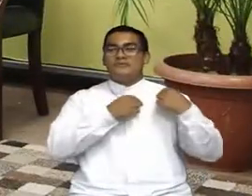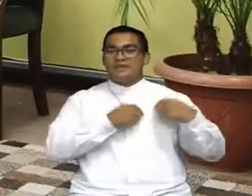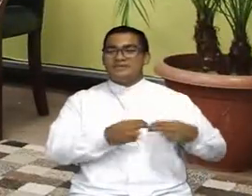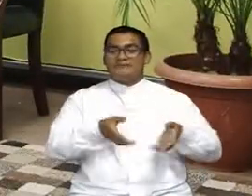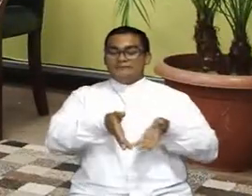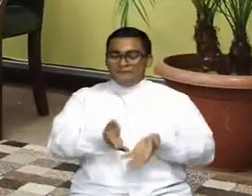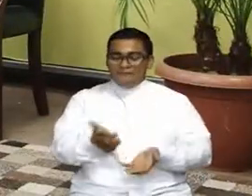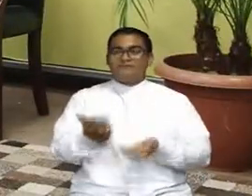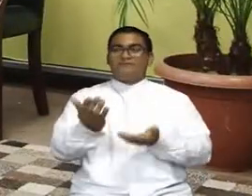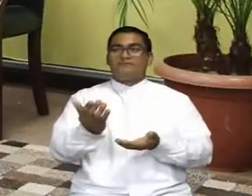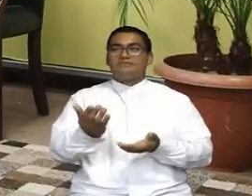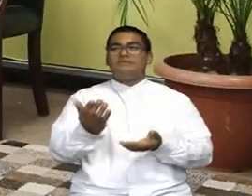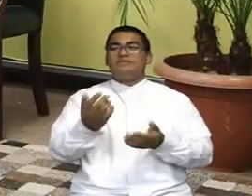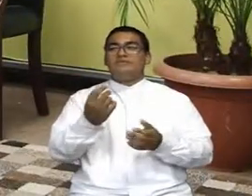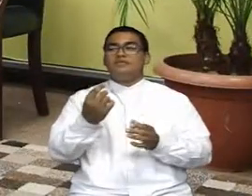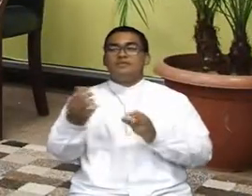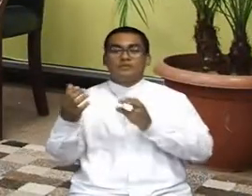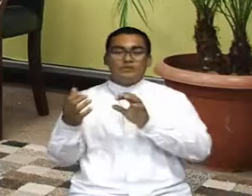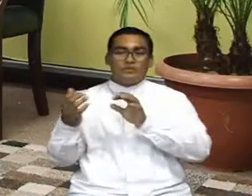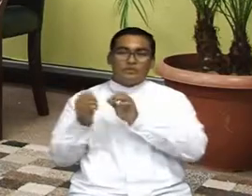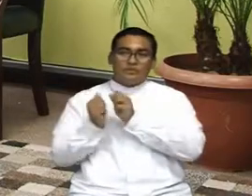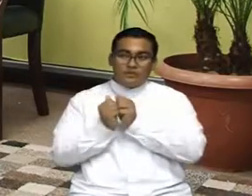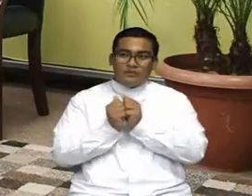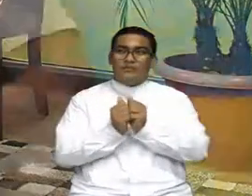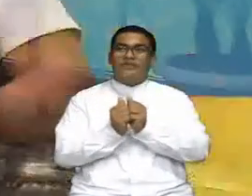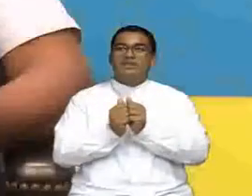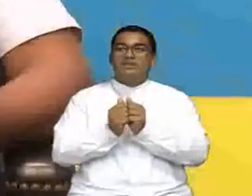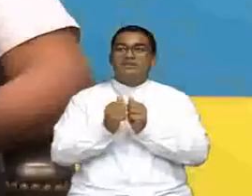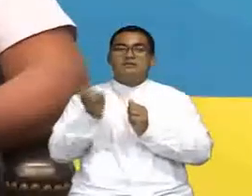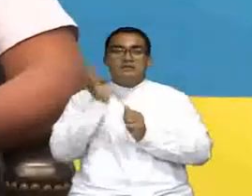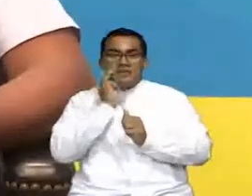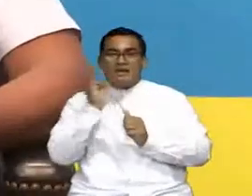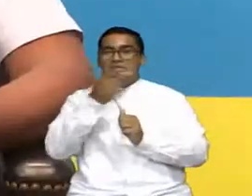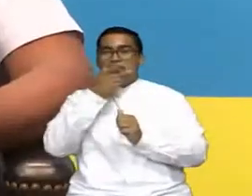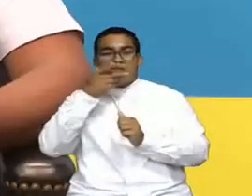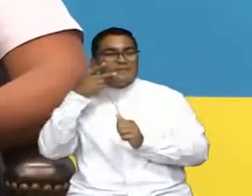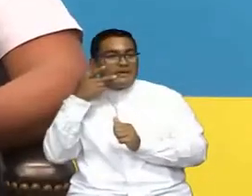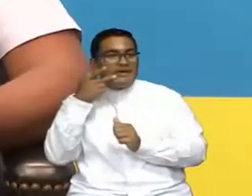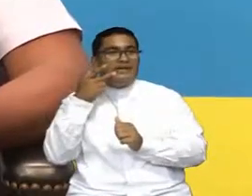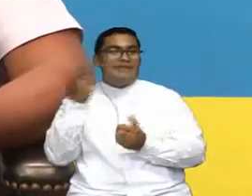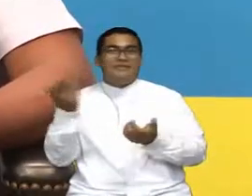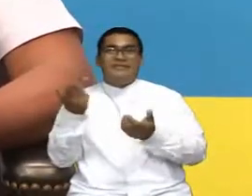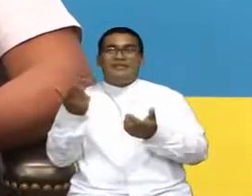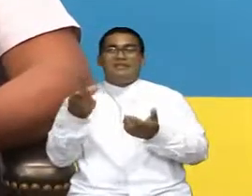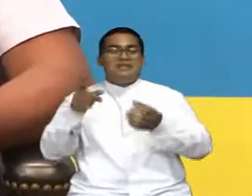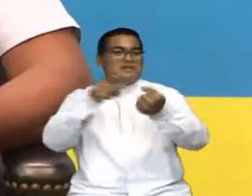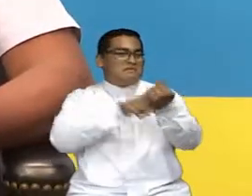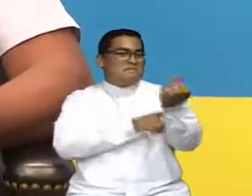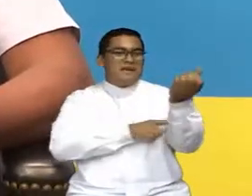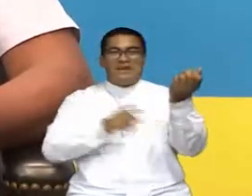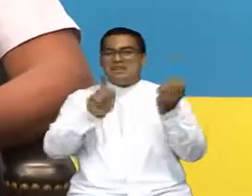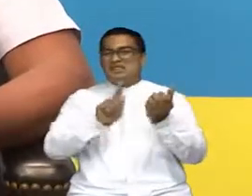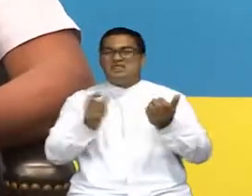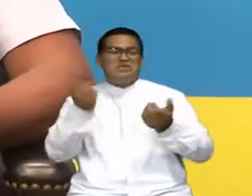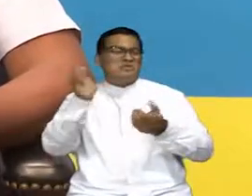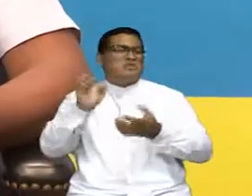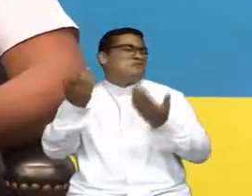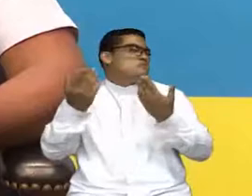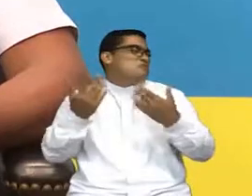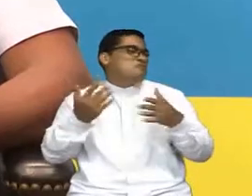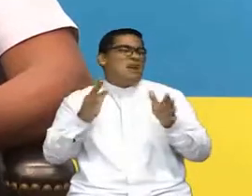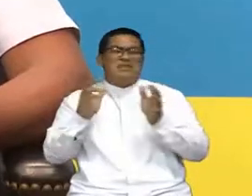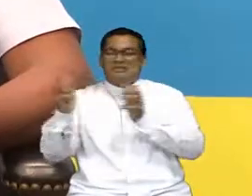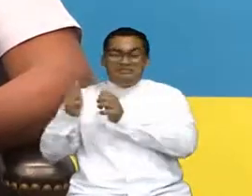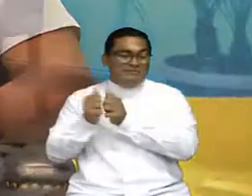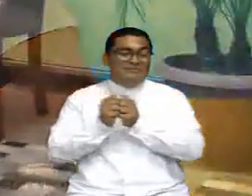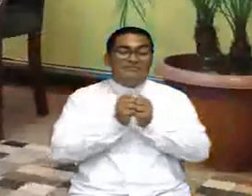le permite tener el acompañamiento, ya sea de la mamá, de la hermana, del papá, del